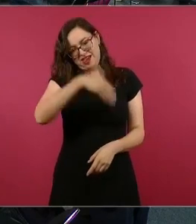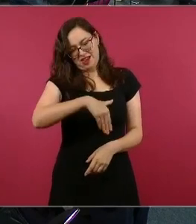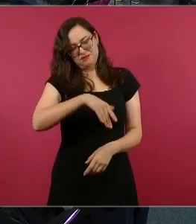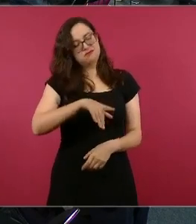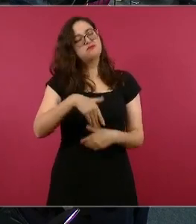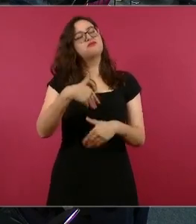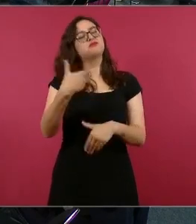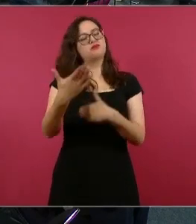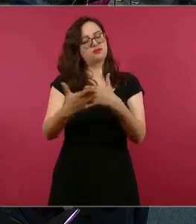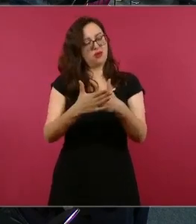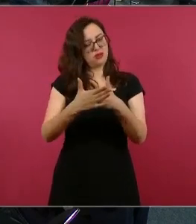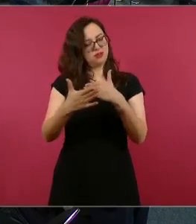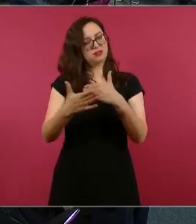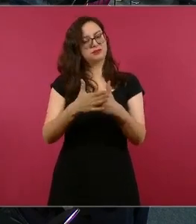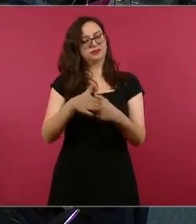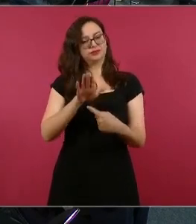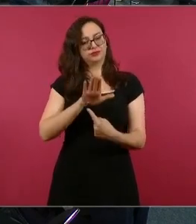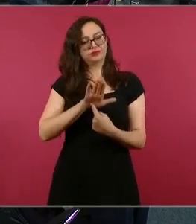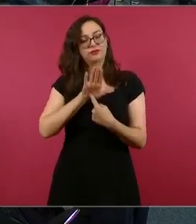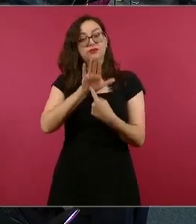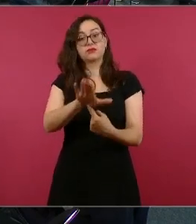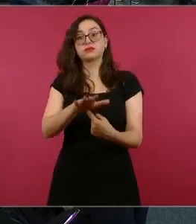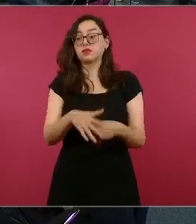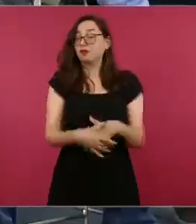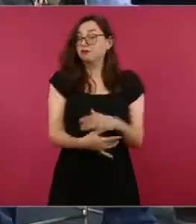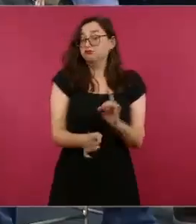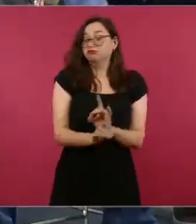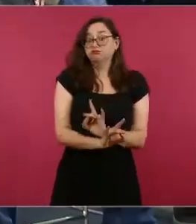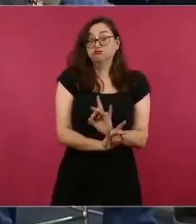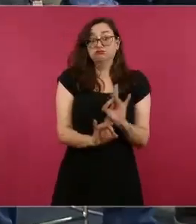O sea, no es casual.